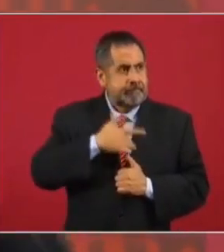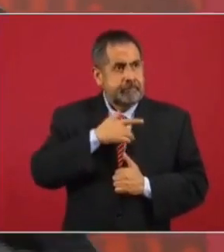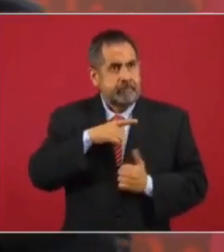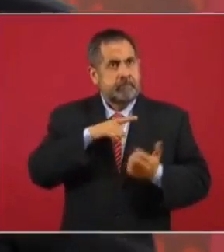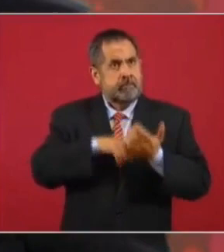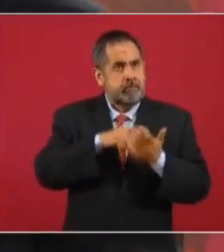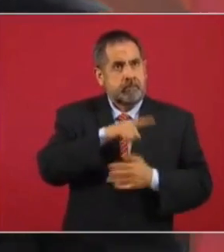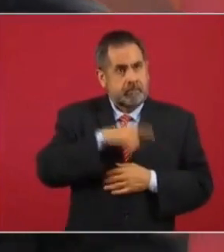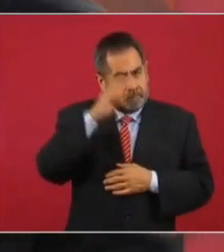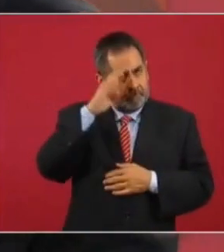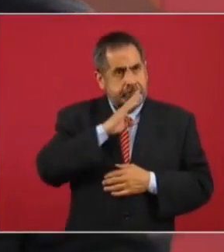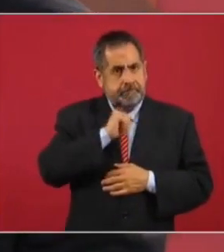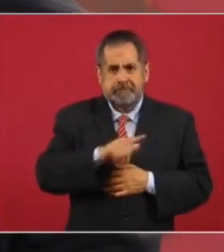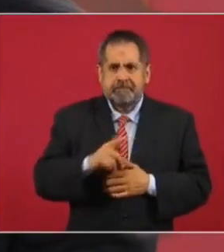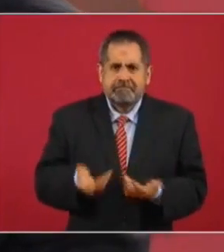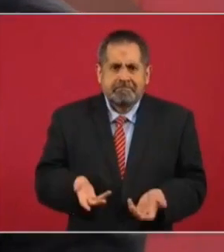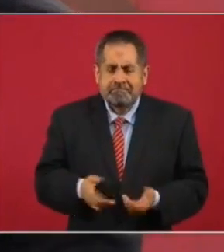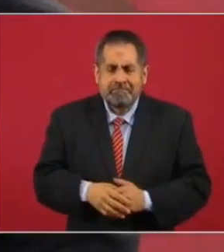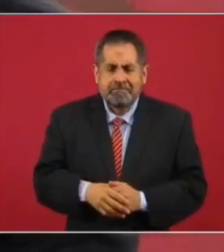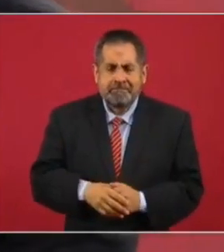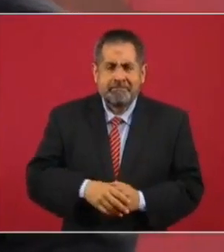mal,